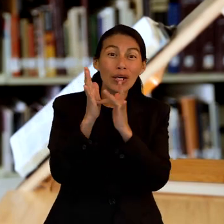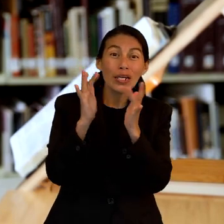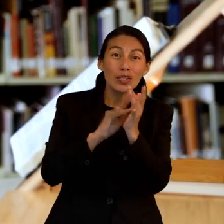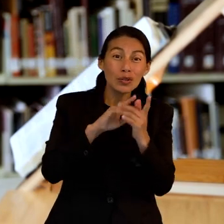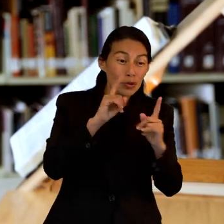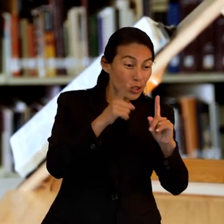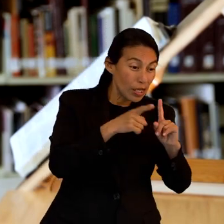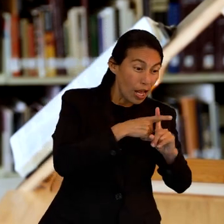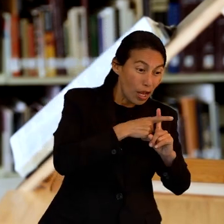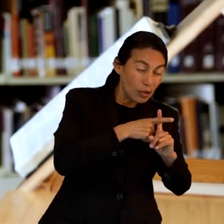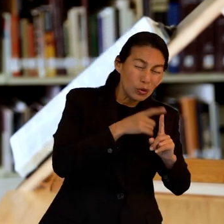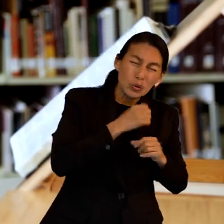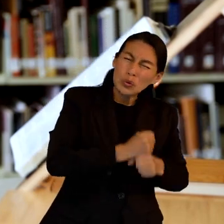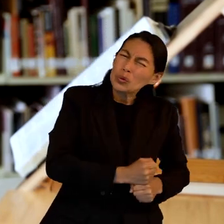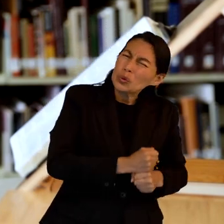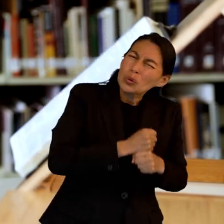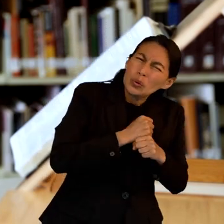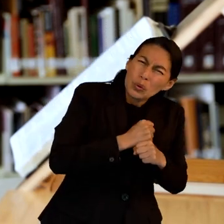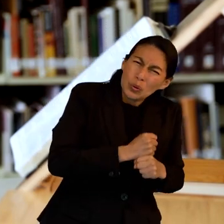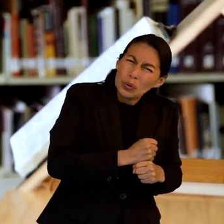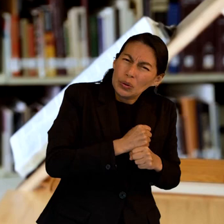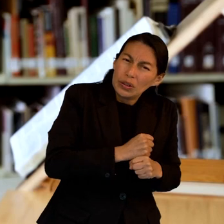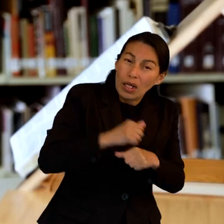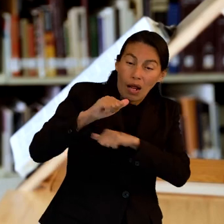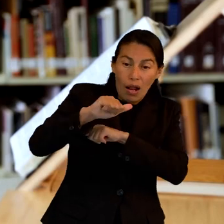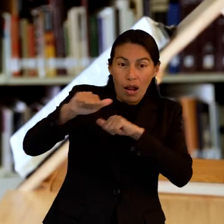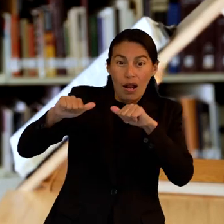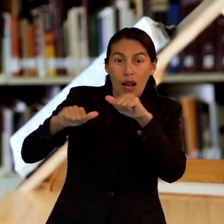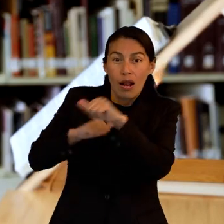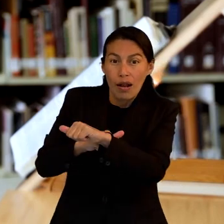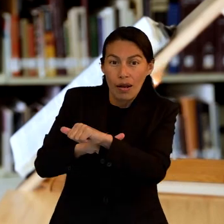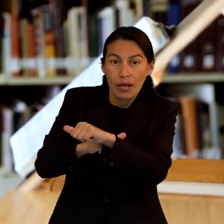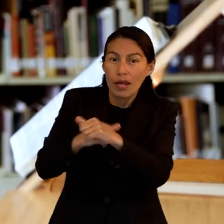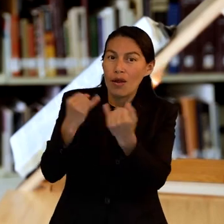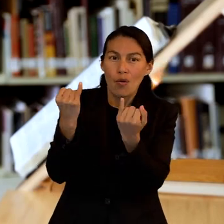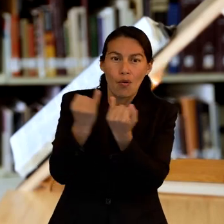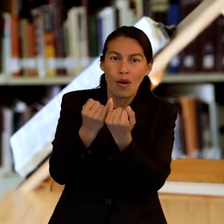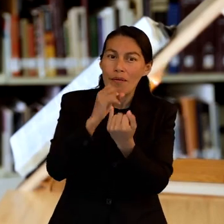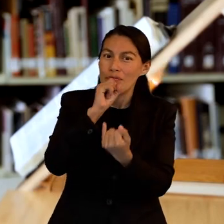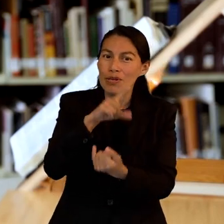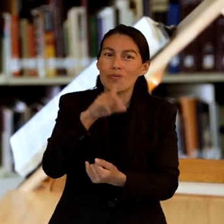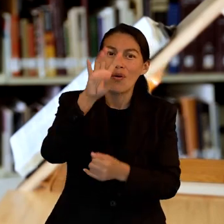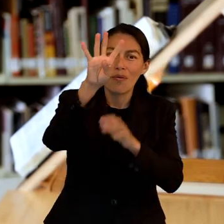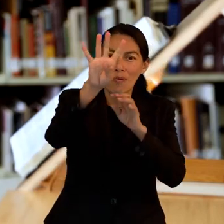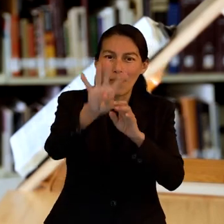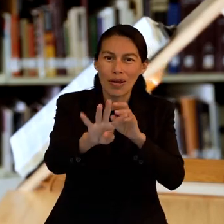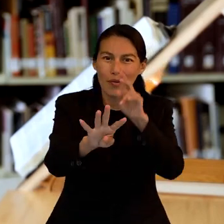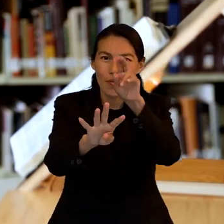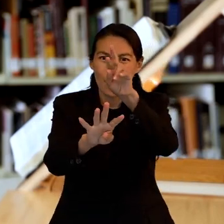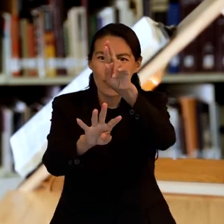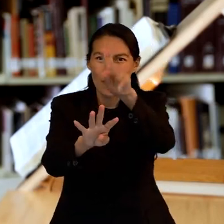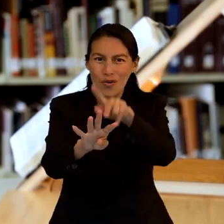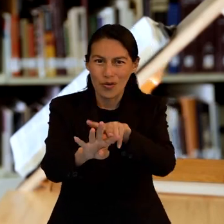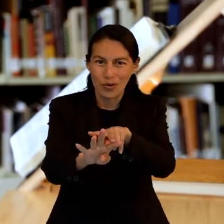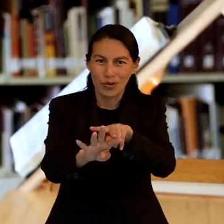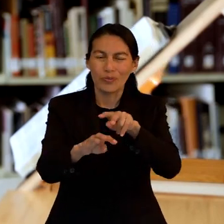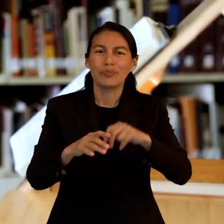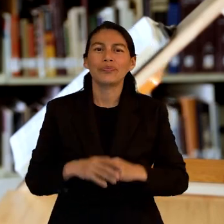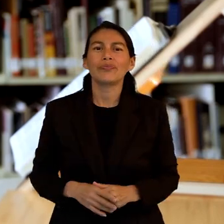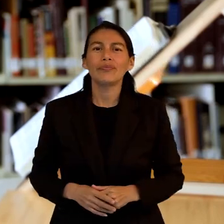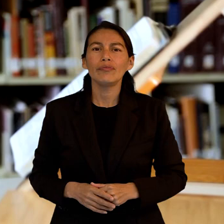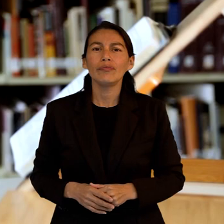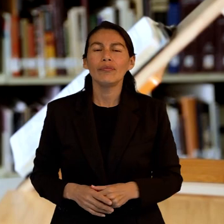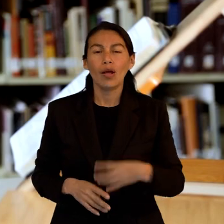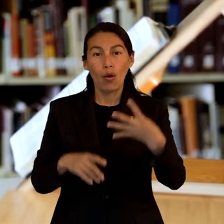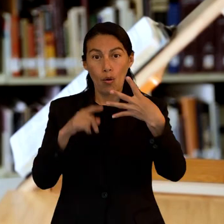sacrificado por nosotros es decir el velo en cristo fueron rasgados y número 4